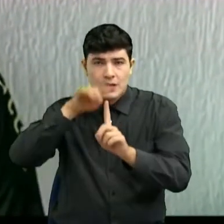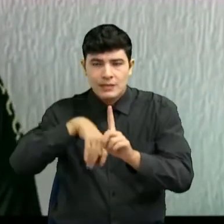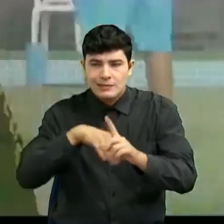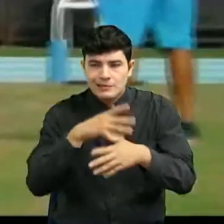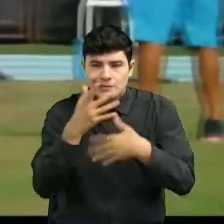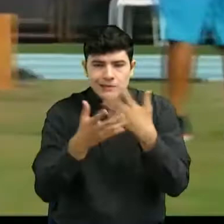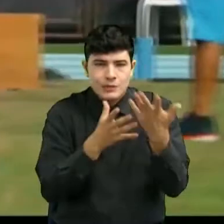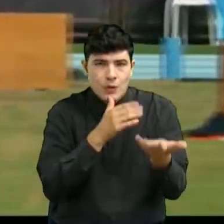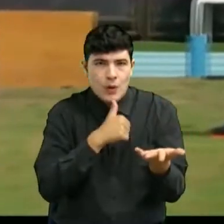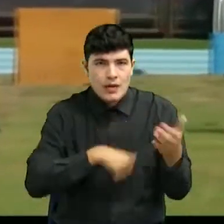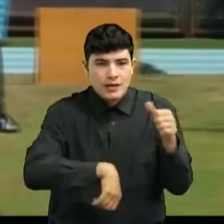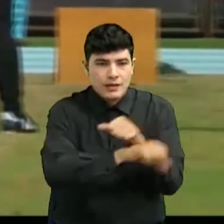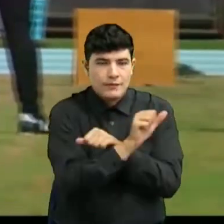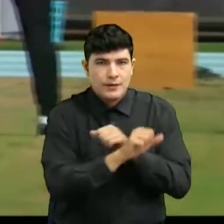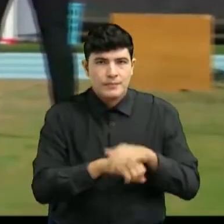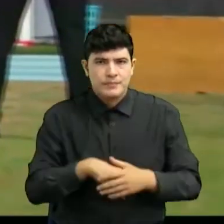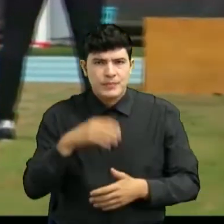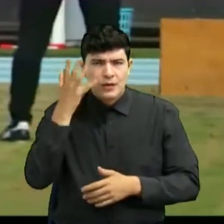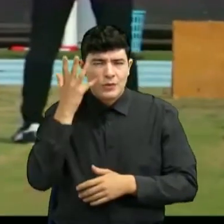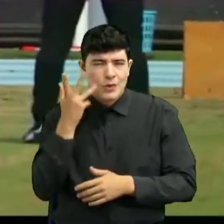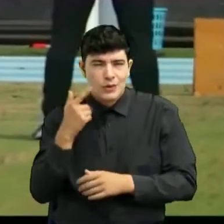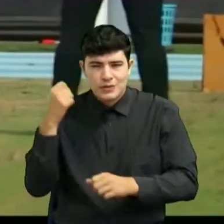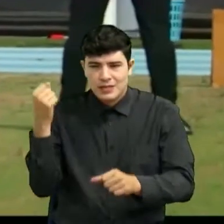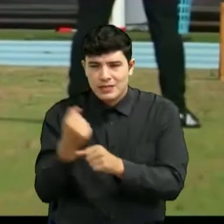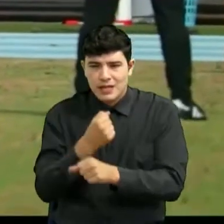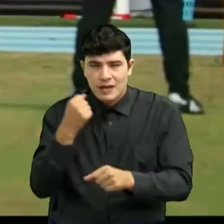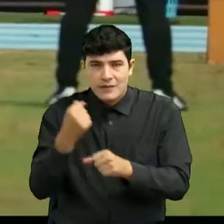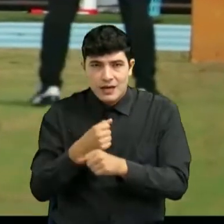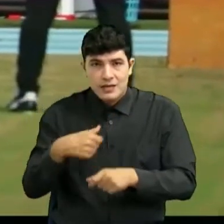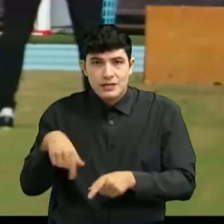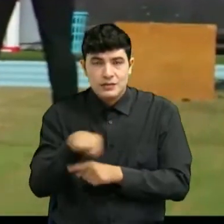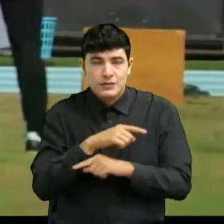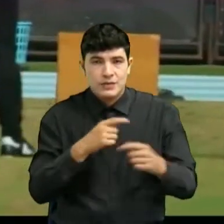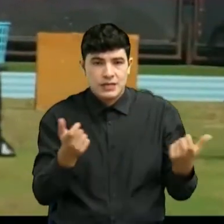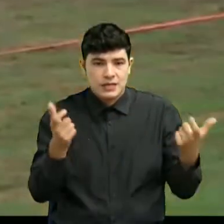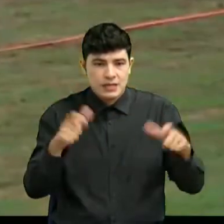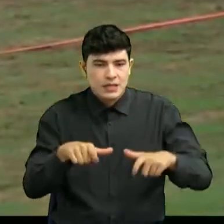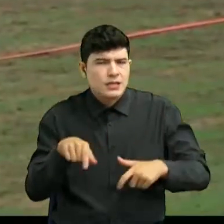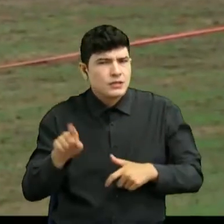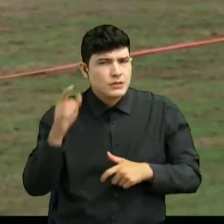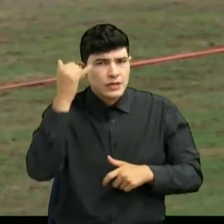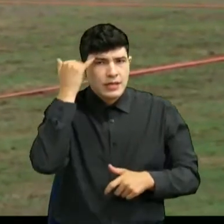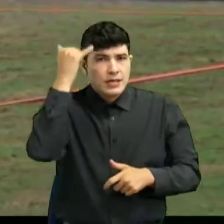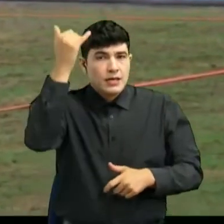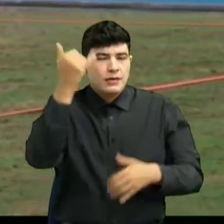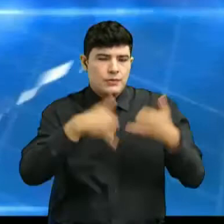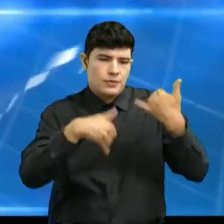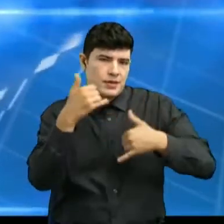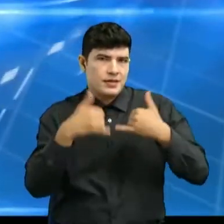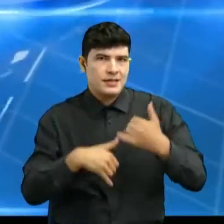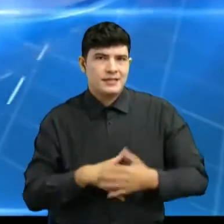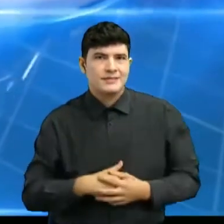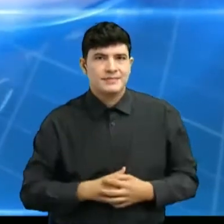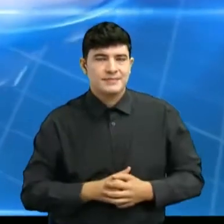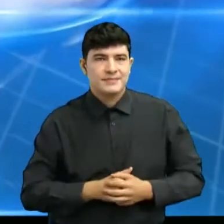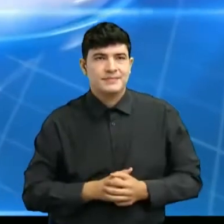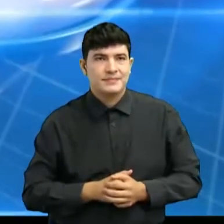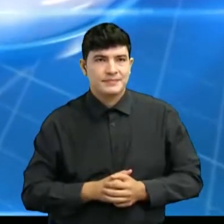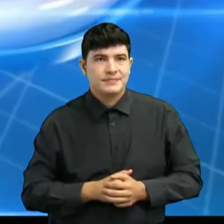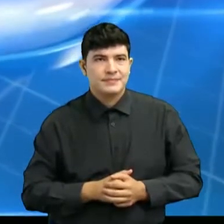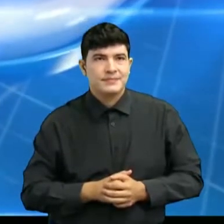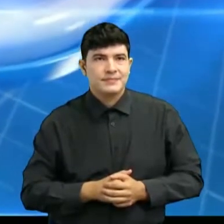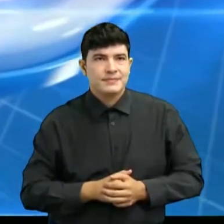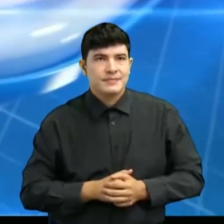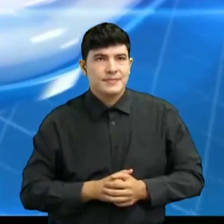tener fútbol. Día a día trabajan en la cancha del estadio Daniel Villa Zapata, con la idea de jugar nuevamente. Y anhelamos como todos de que